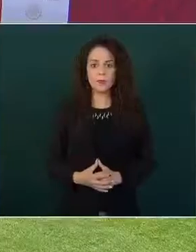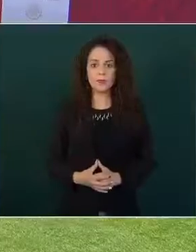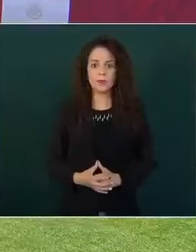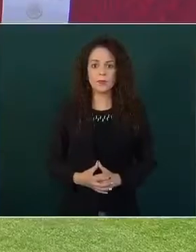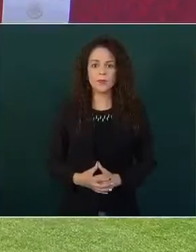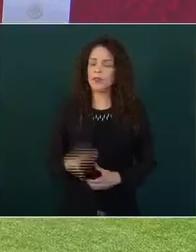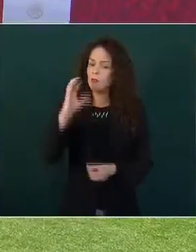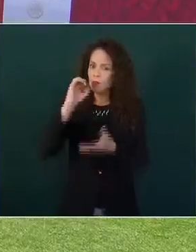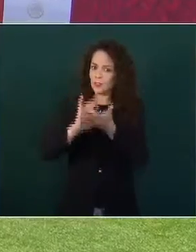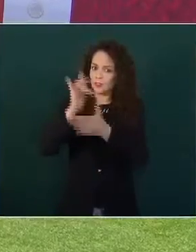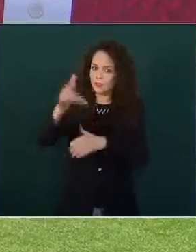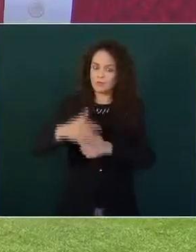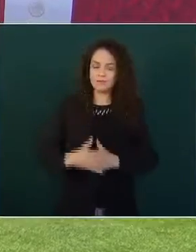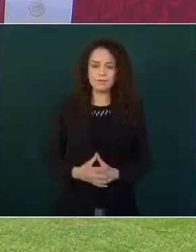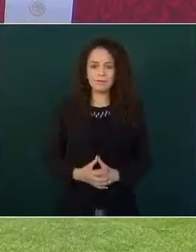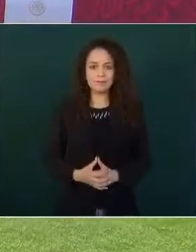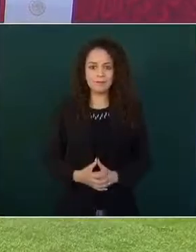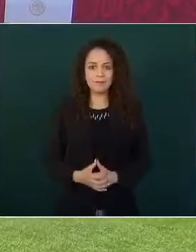Muchas gracias.